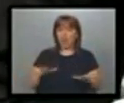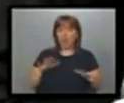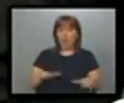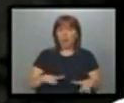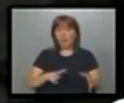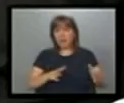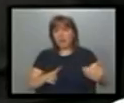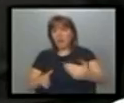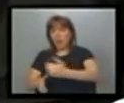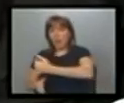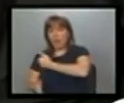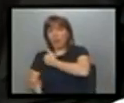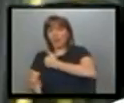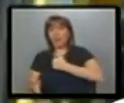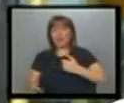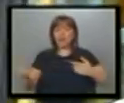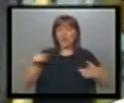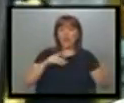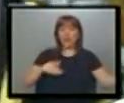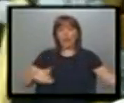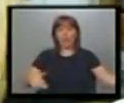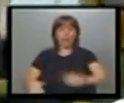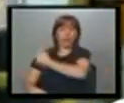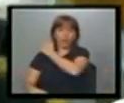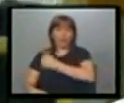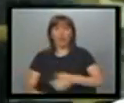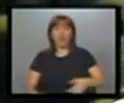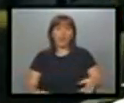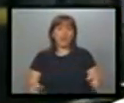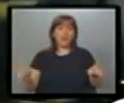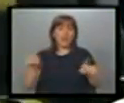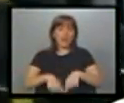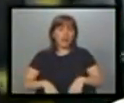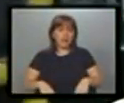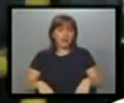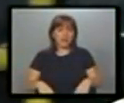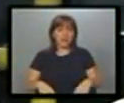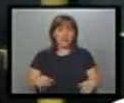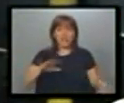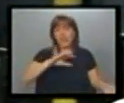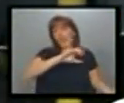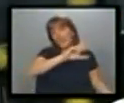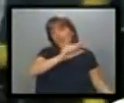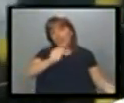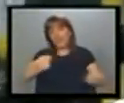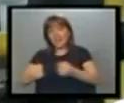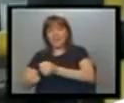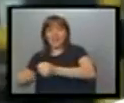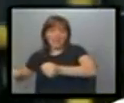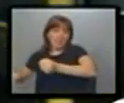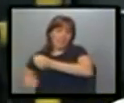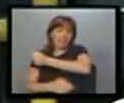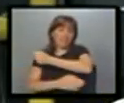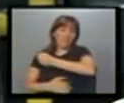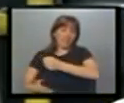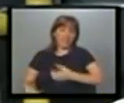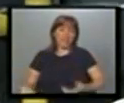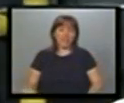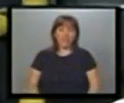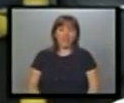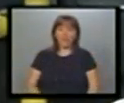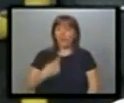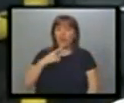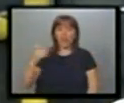para doblar y ¿Qué fue lo que pasó? No, y vengo doblando y escucho el ruido. ¿No se dio